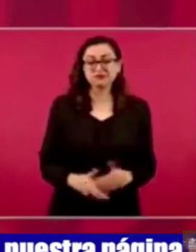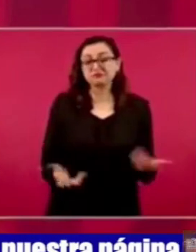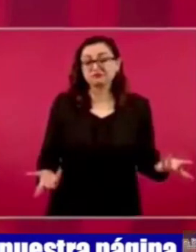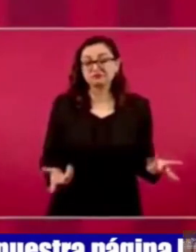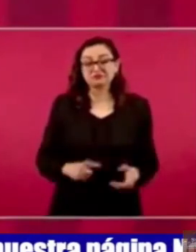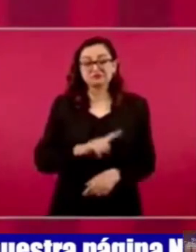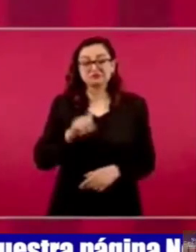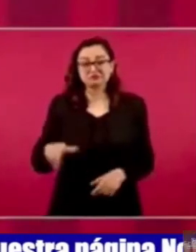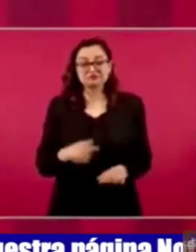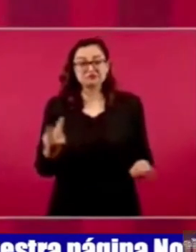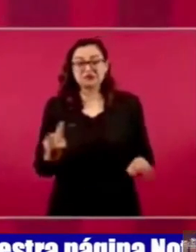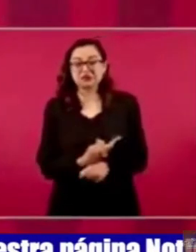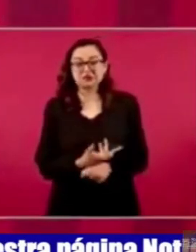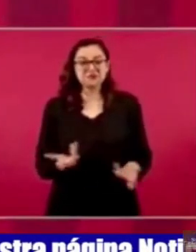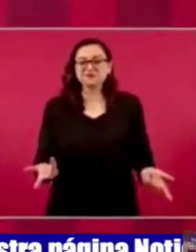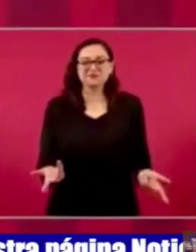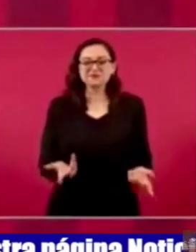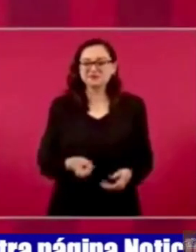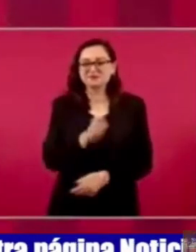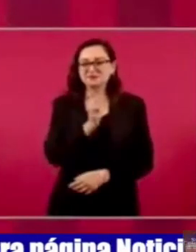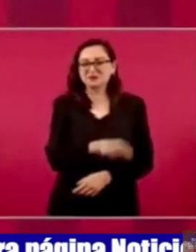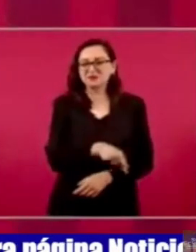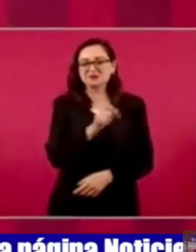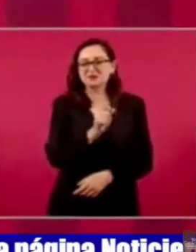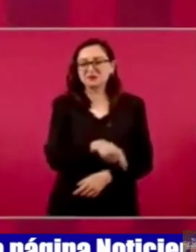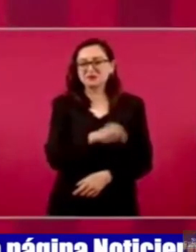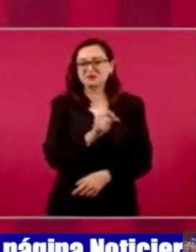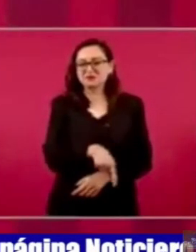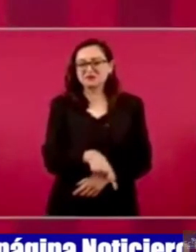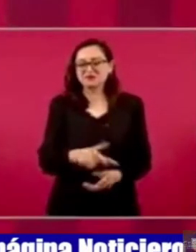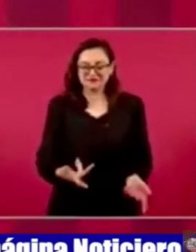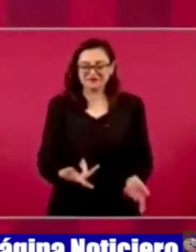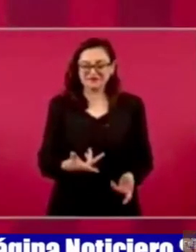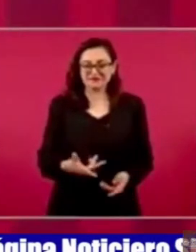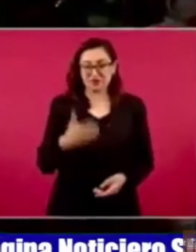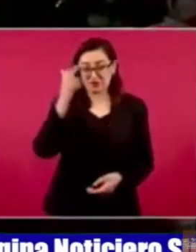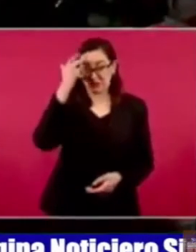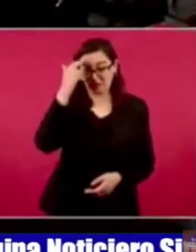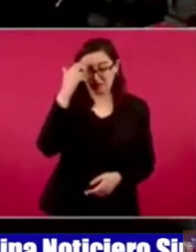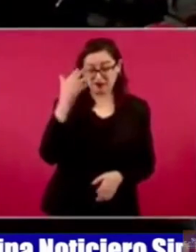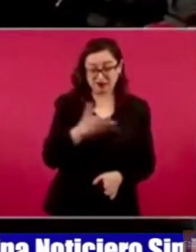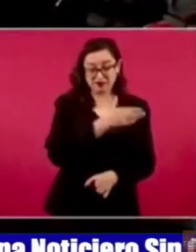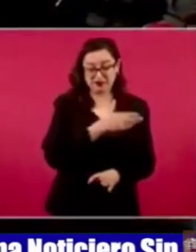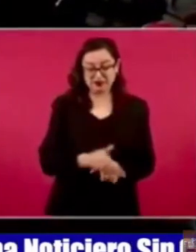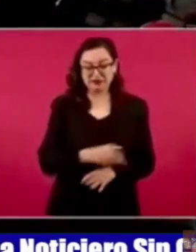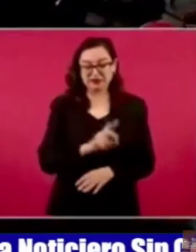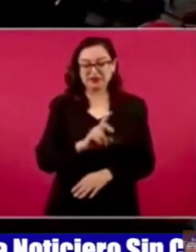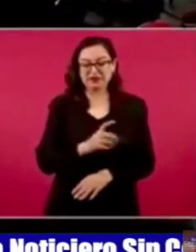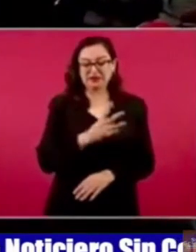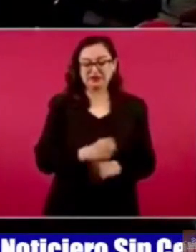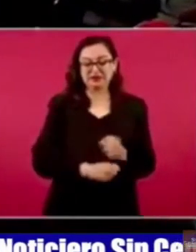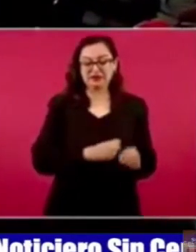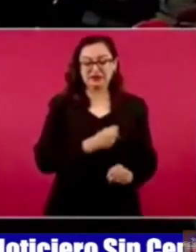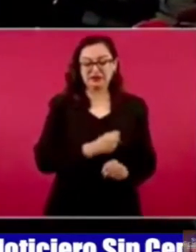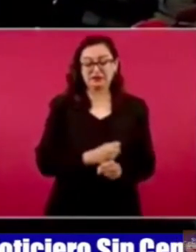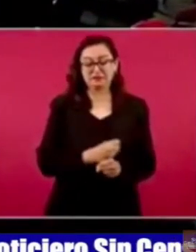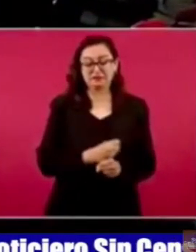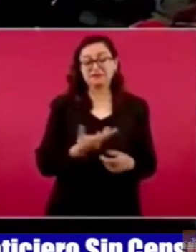continuó la antidemocracia. Eso fueron 34 años, ahora fueron